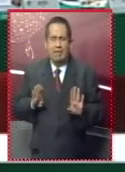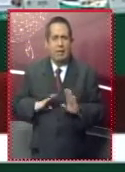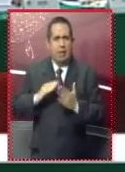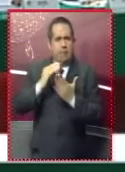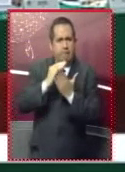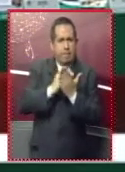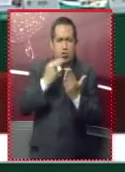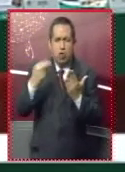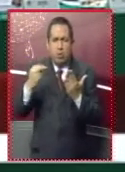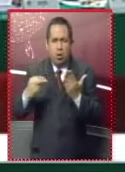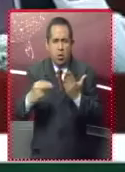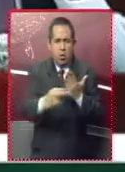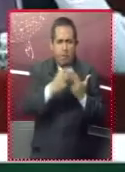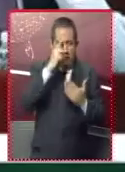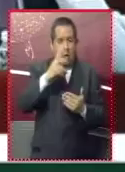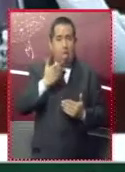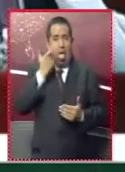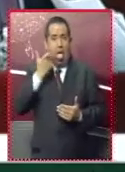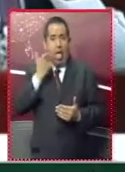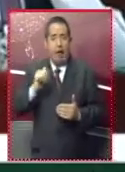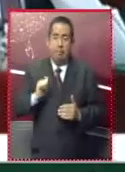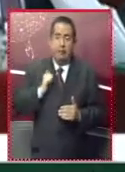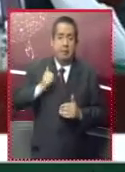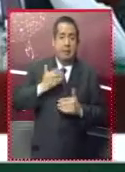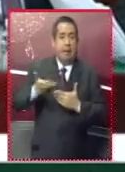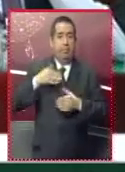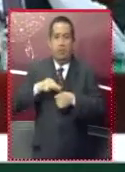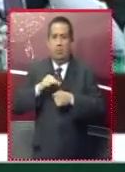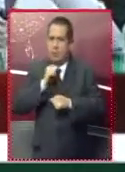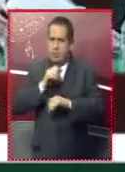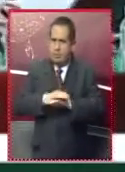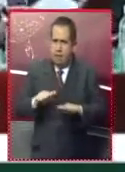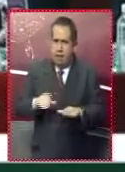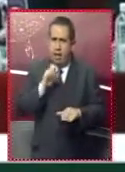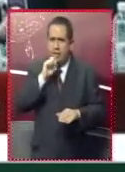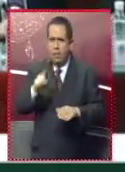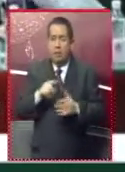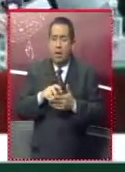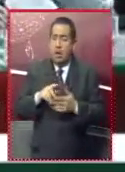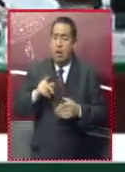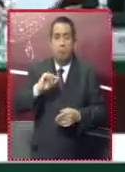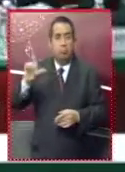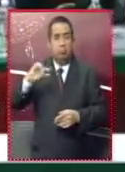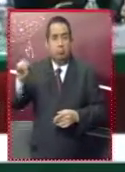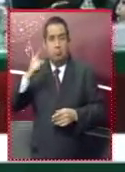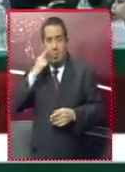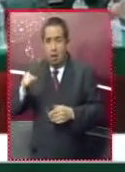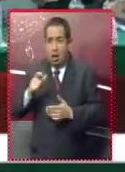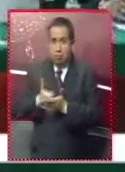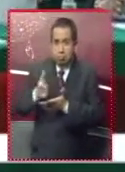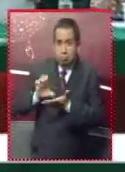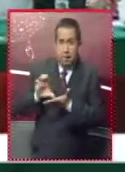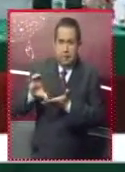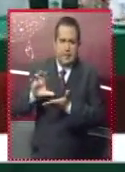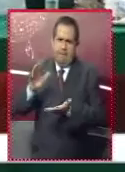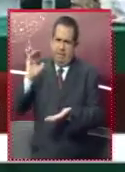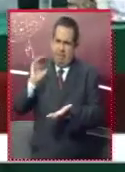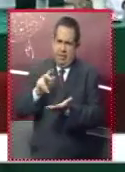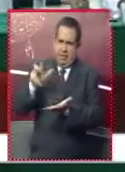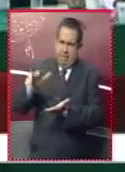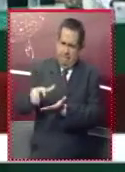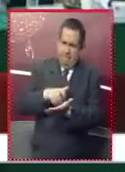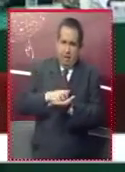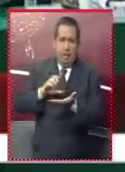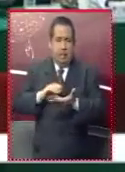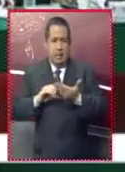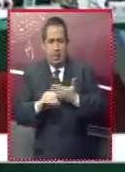sociales para evitar uso clientelar y electoral de estos. También propuso reducir privilegios de actores políticos y destinar recursos a programas con